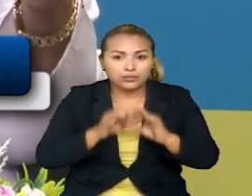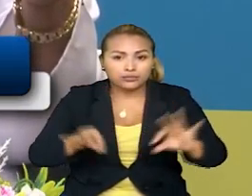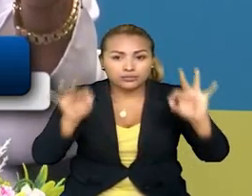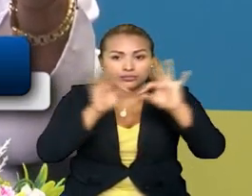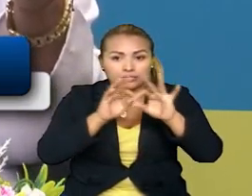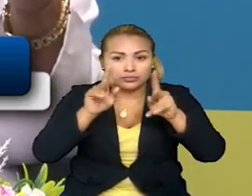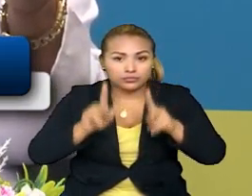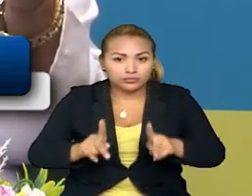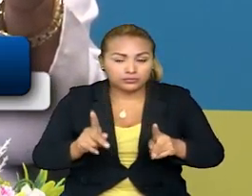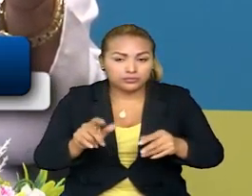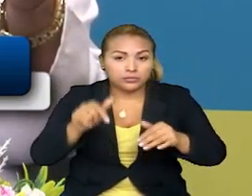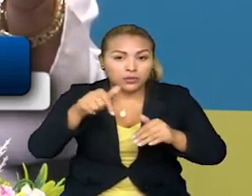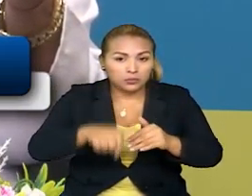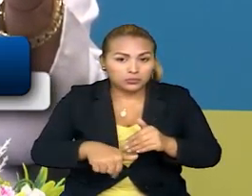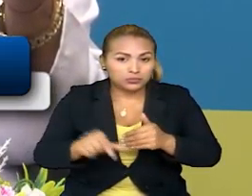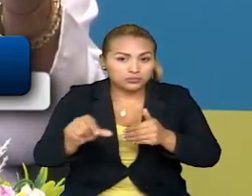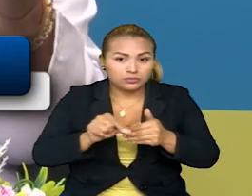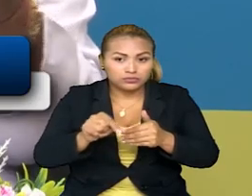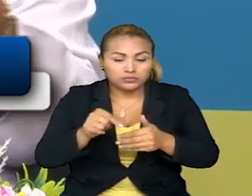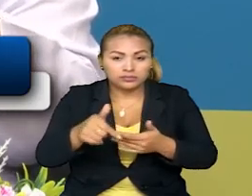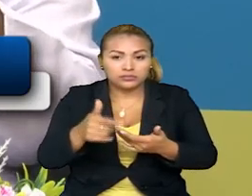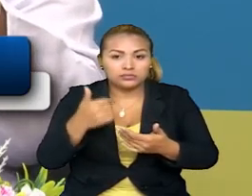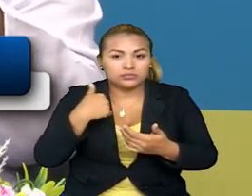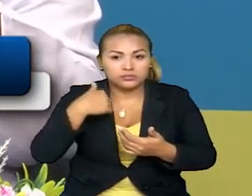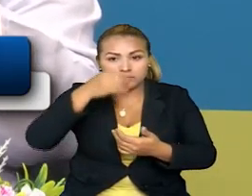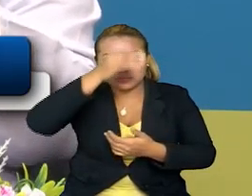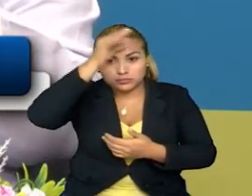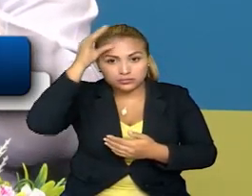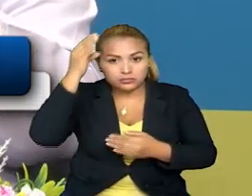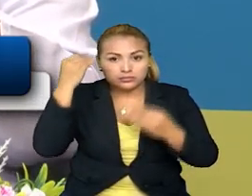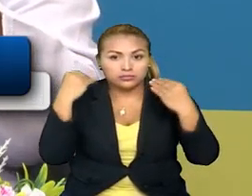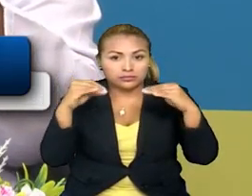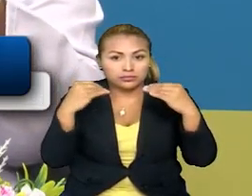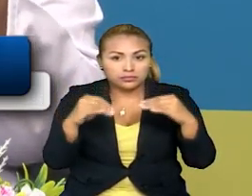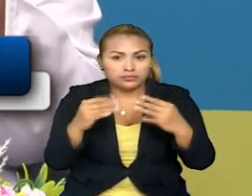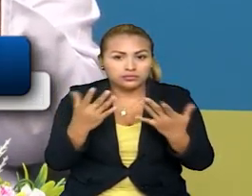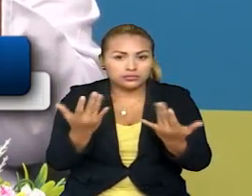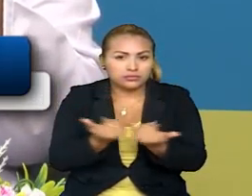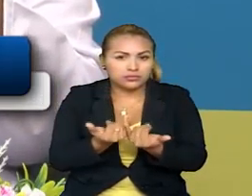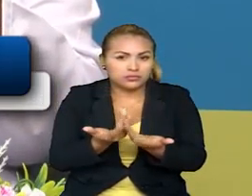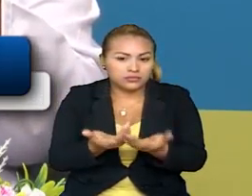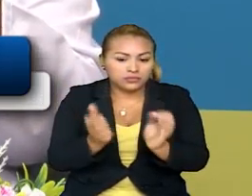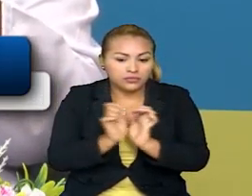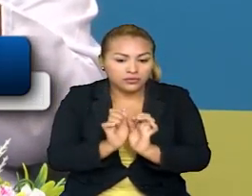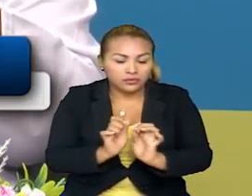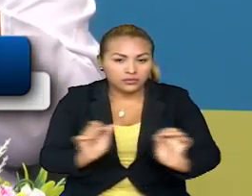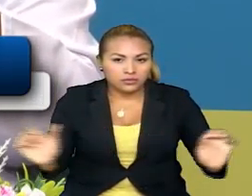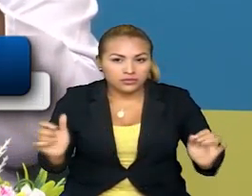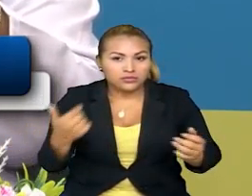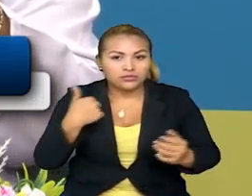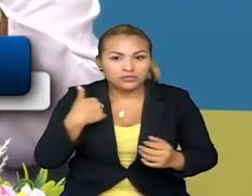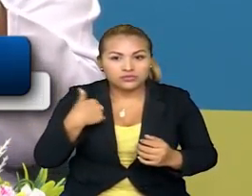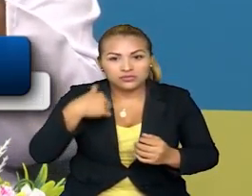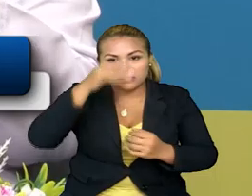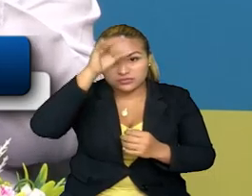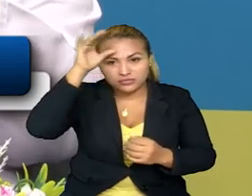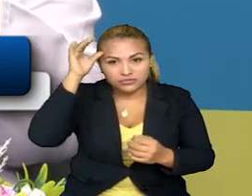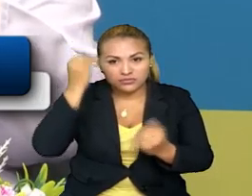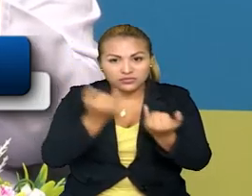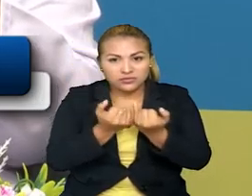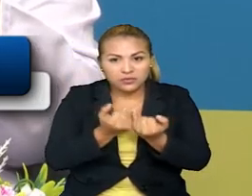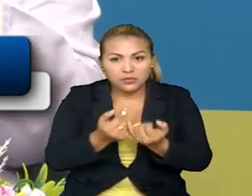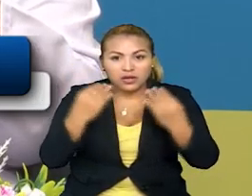actualmente y creo que la educación no tiene que ir dirigida ni siquiera en los niños la educación tiene que ir dirigido a los